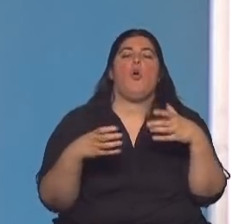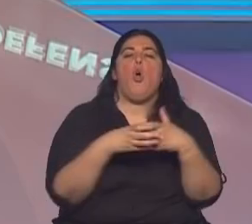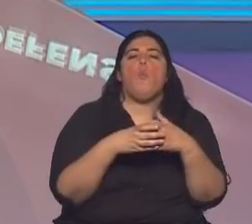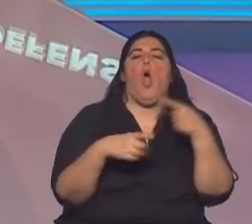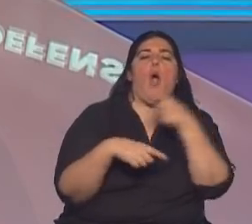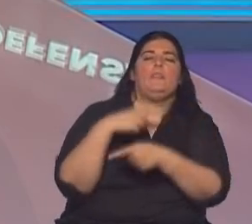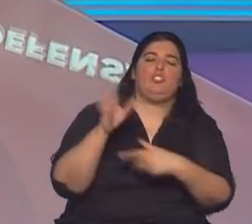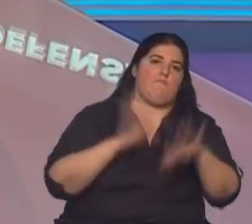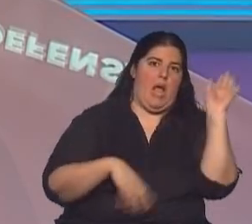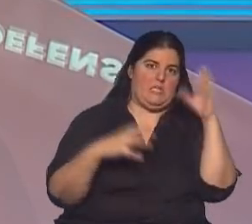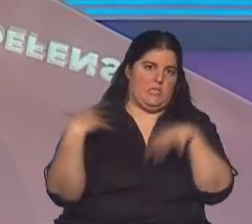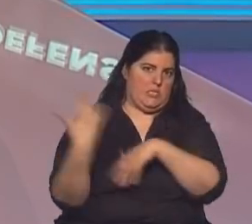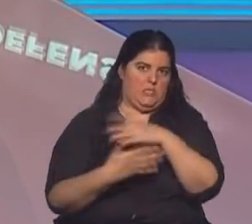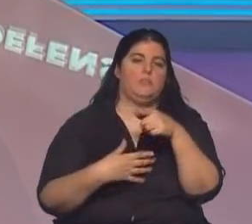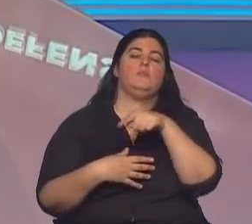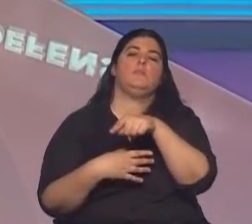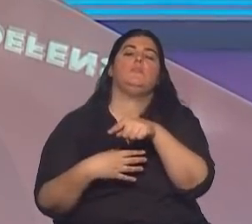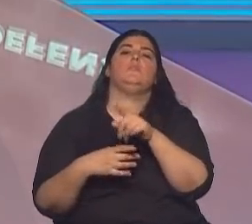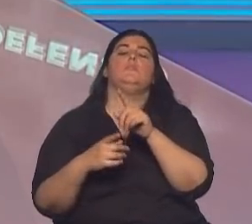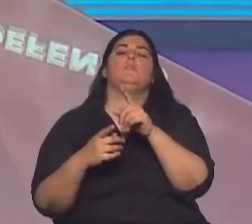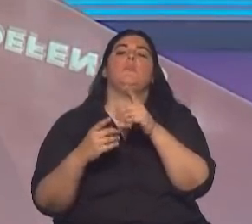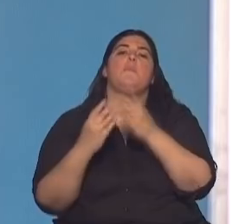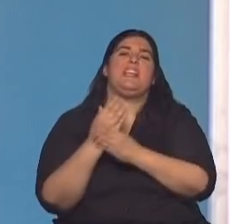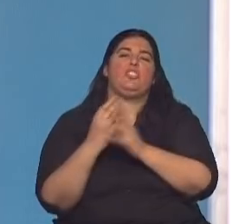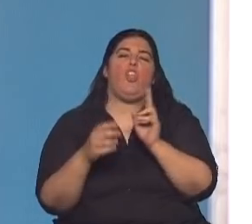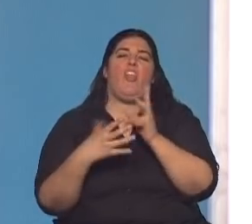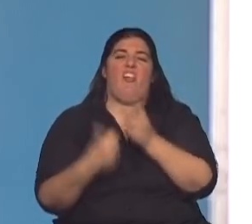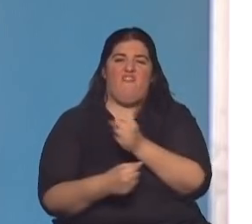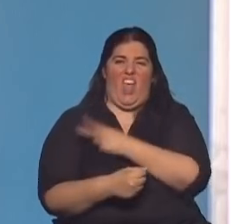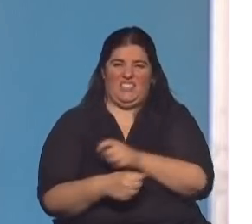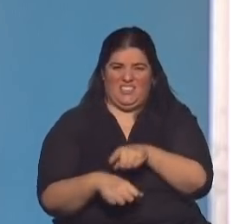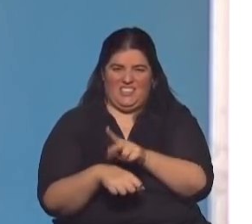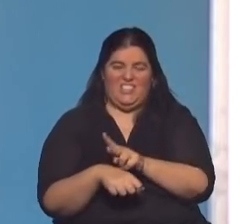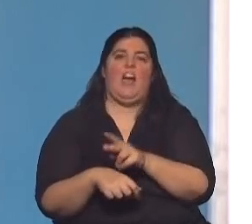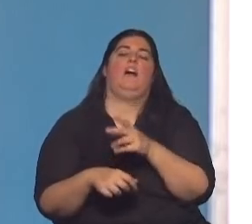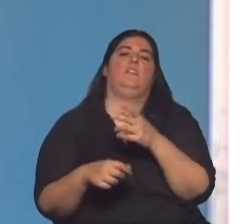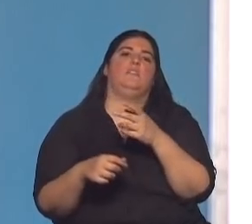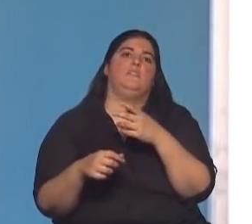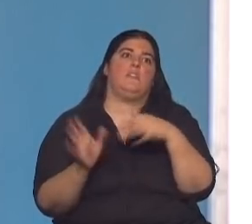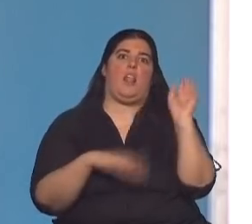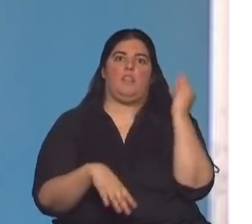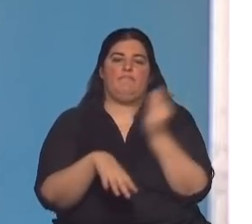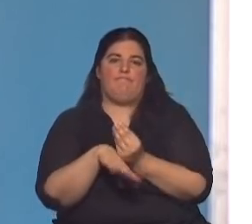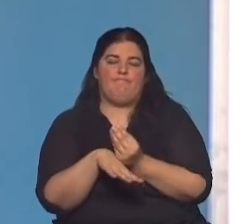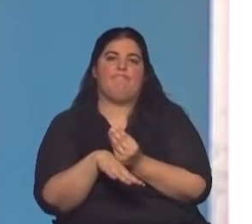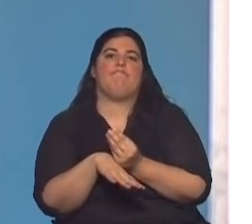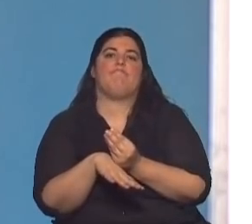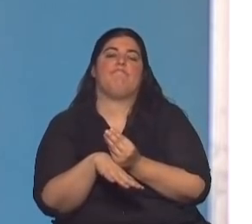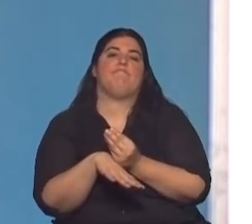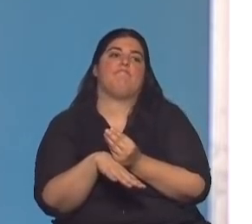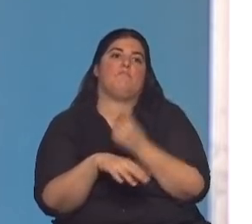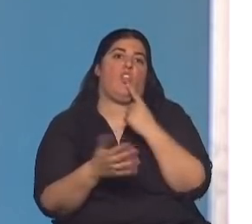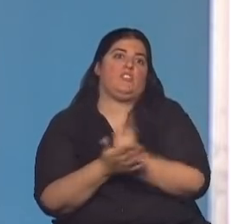tema de la renuncia del ministro de Defensa, que estuvo asociado a estas designaciones de manera